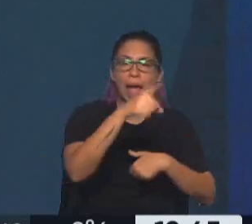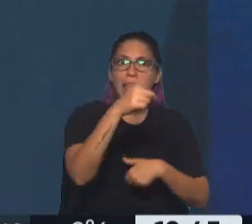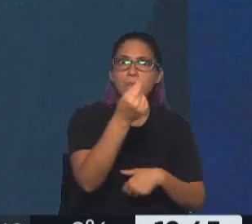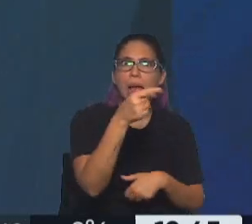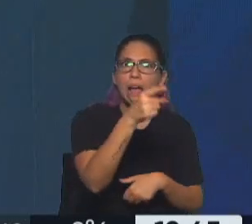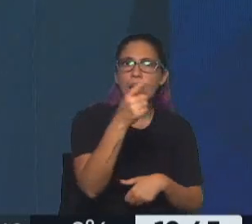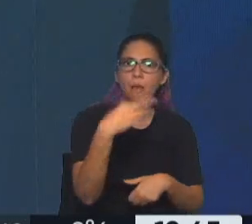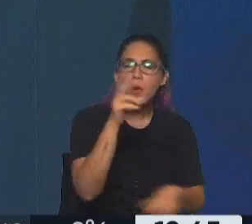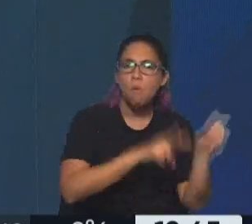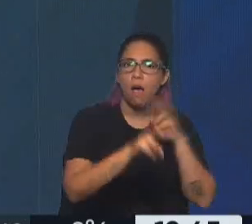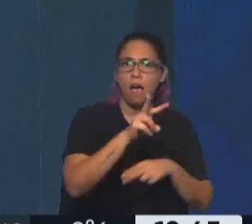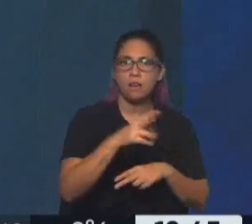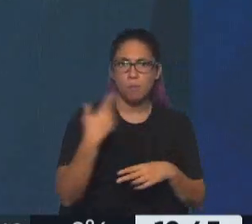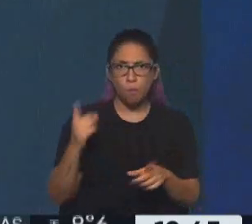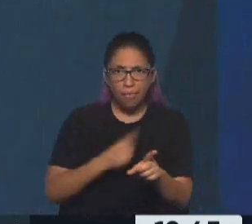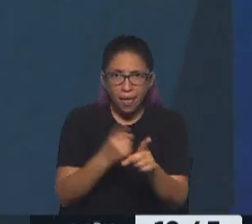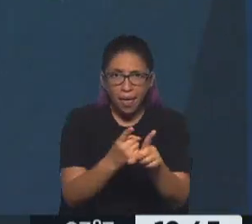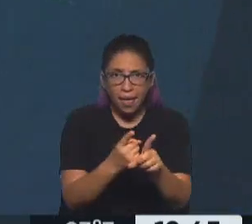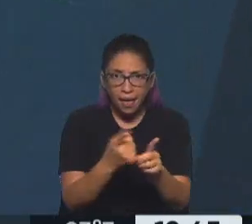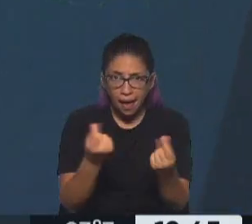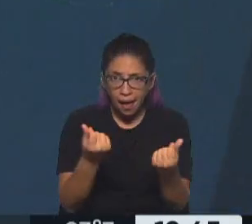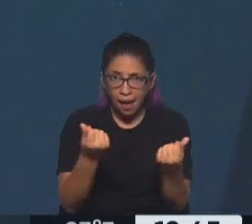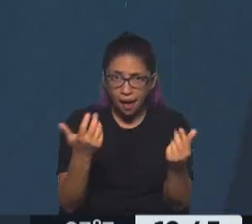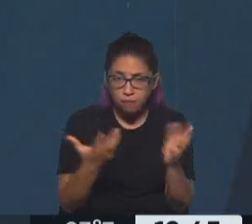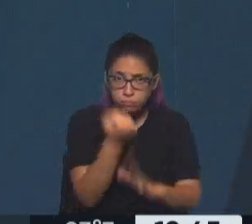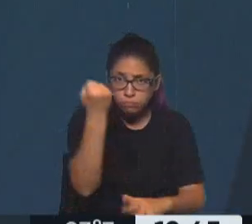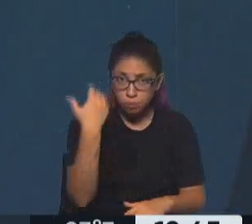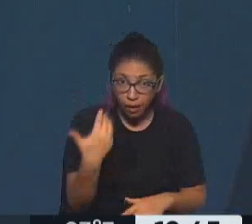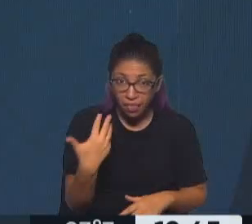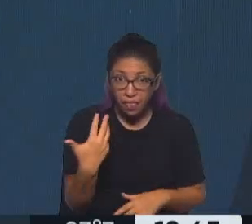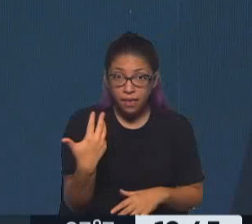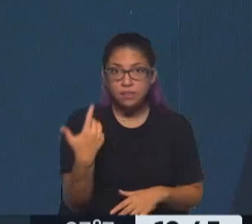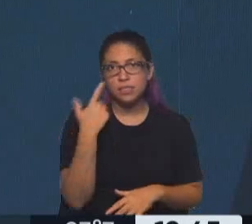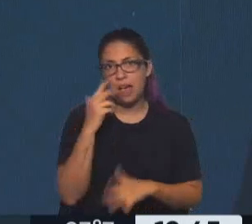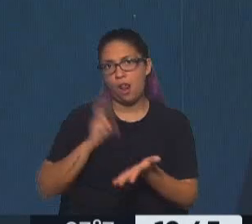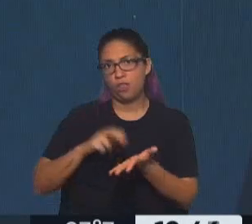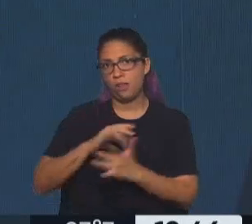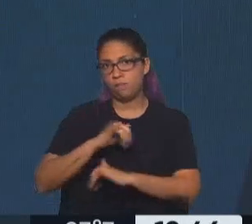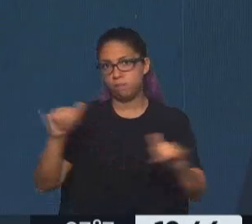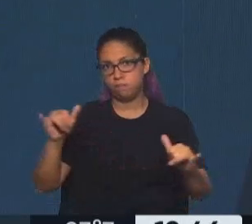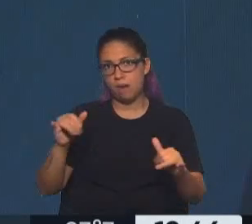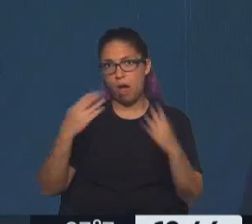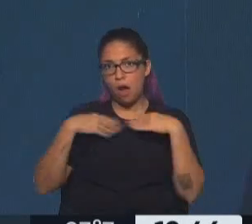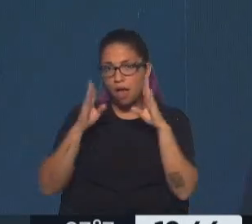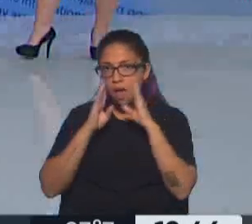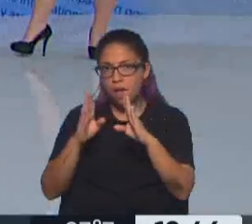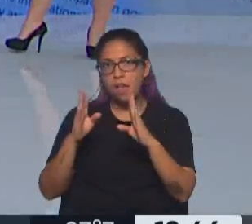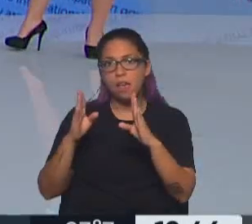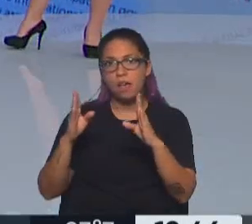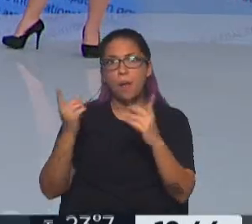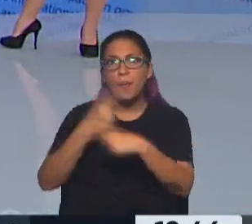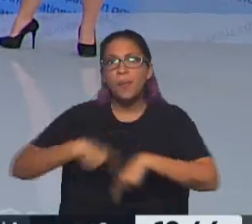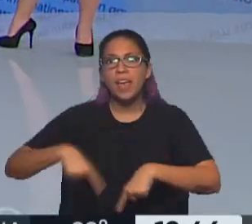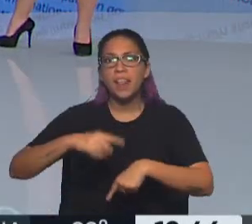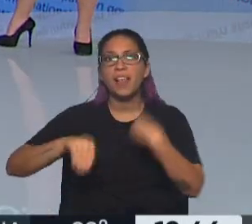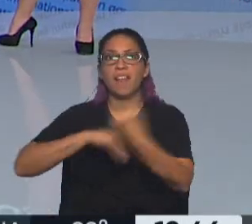gobiernos democráticos perseguir estos activos? Sí. De hecho, ya habrán visto las noticias, están avanzando sobre congelamiento de bienes de